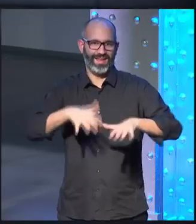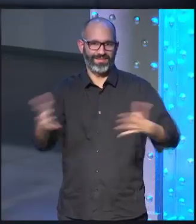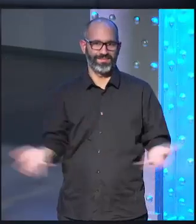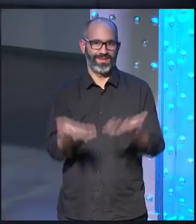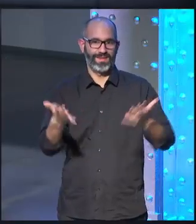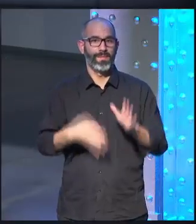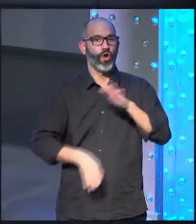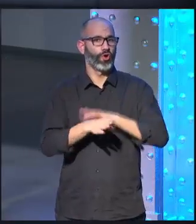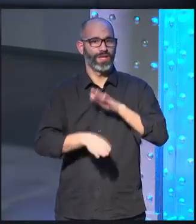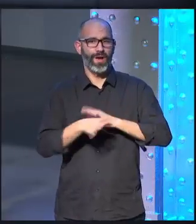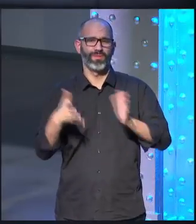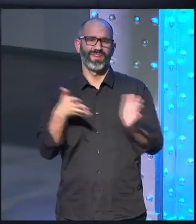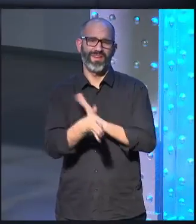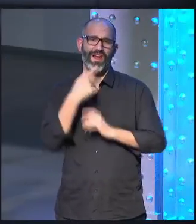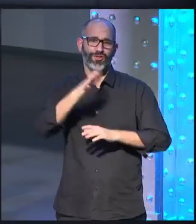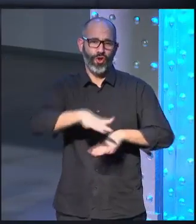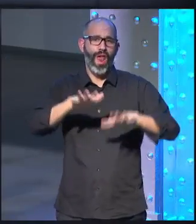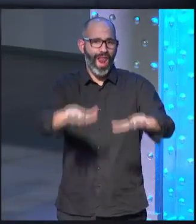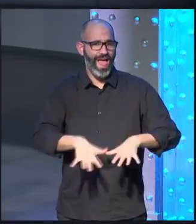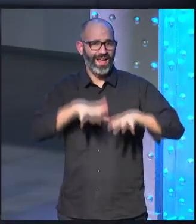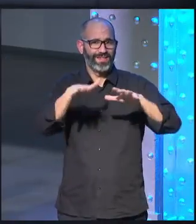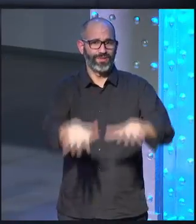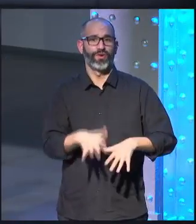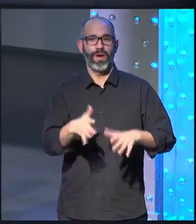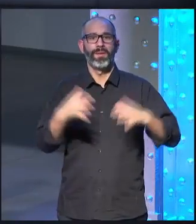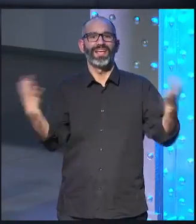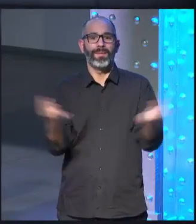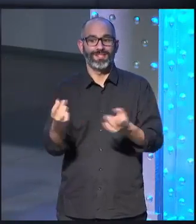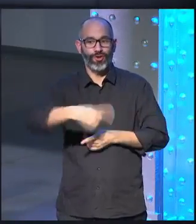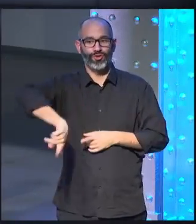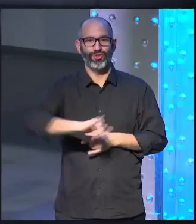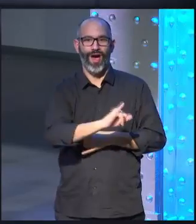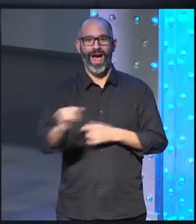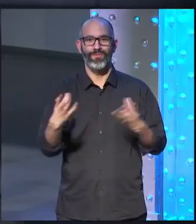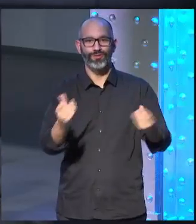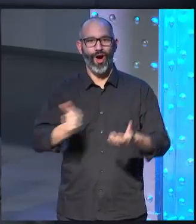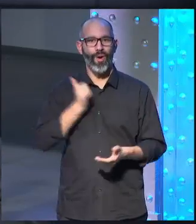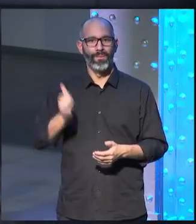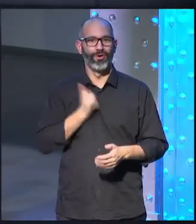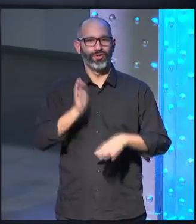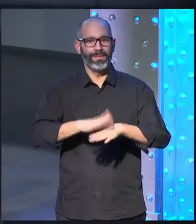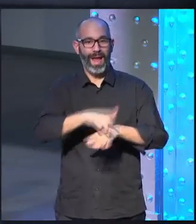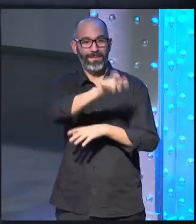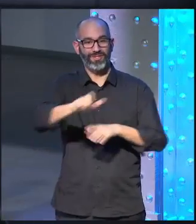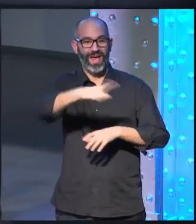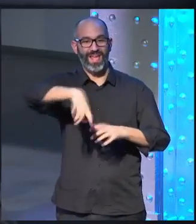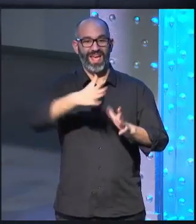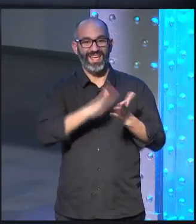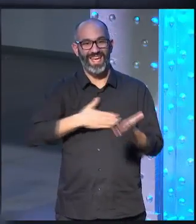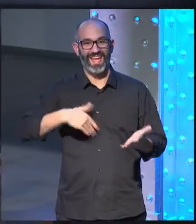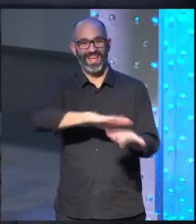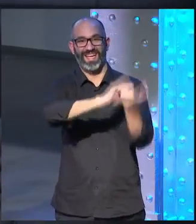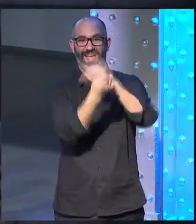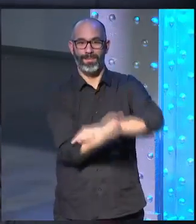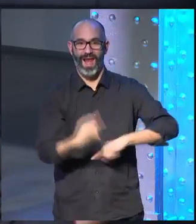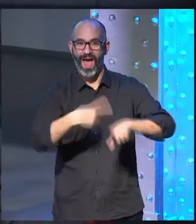siendo un elefante. ¿Pero qué pasa? Que tenemos un montón de oportunidades dentro para gente con ganas de cambiar las cosas, con